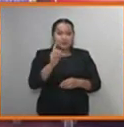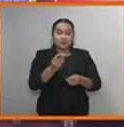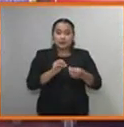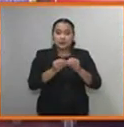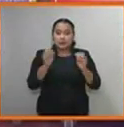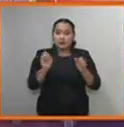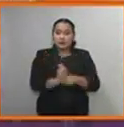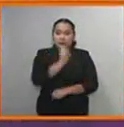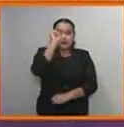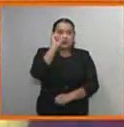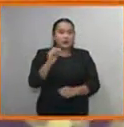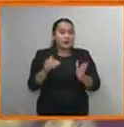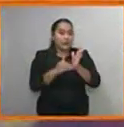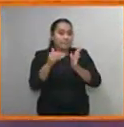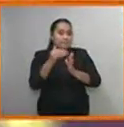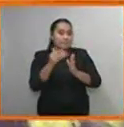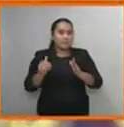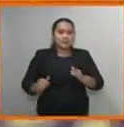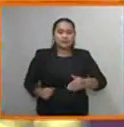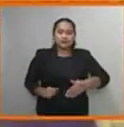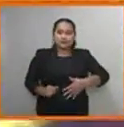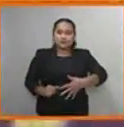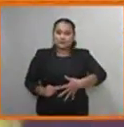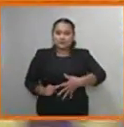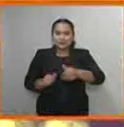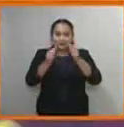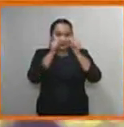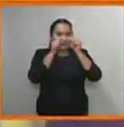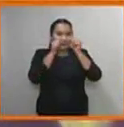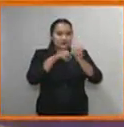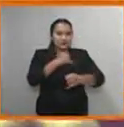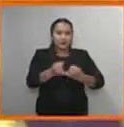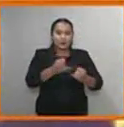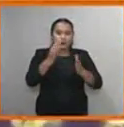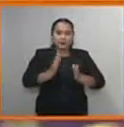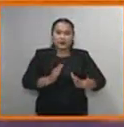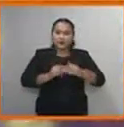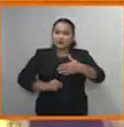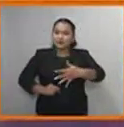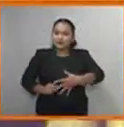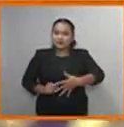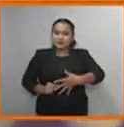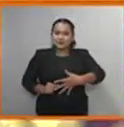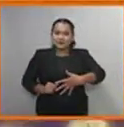nuestro primer número millonario. Atentos, jugadores.